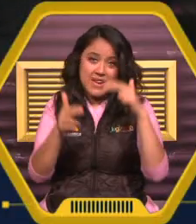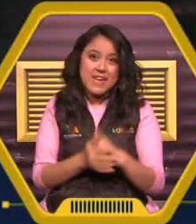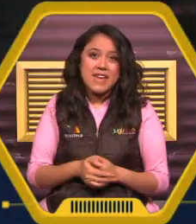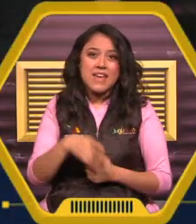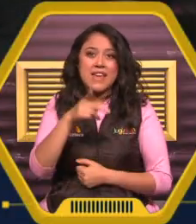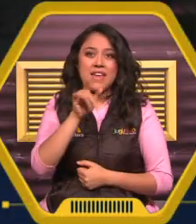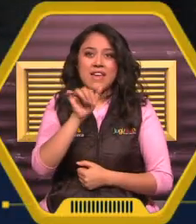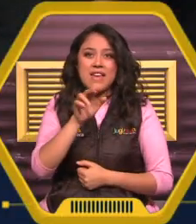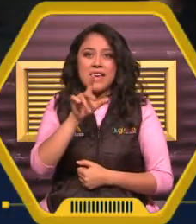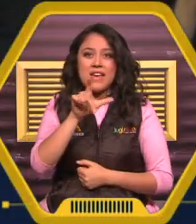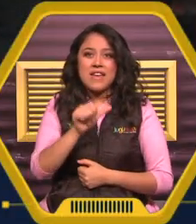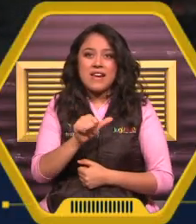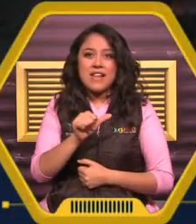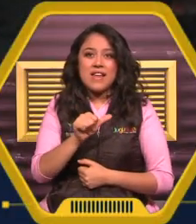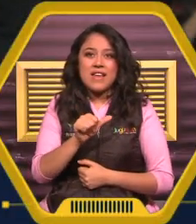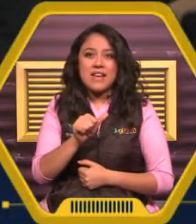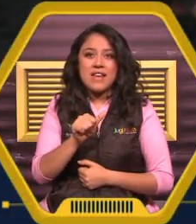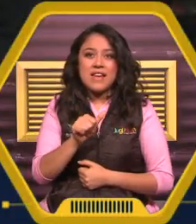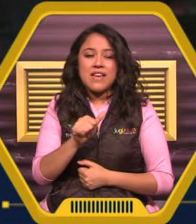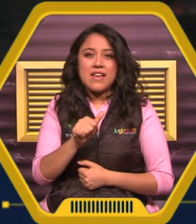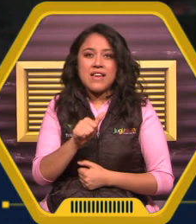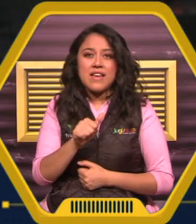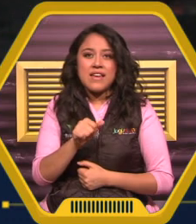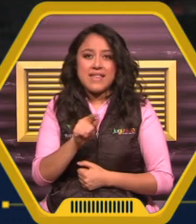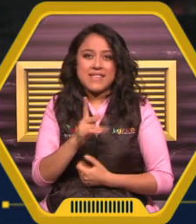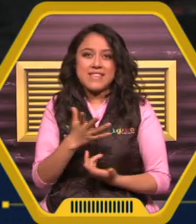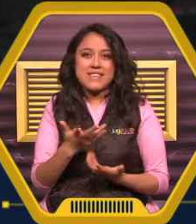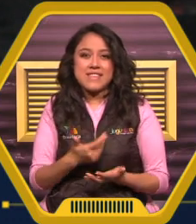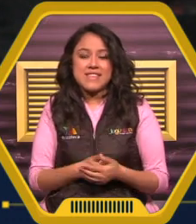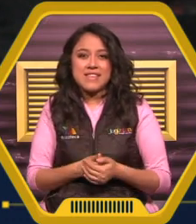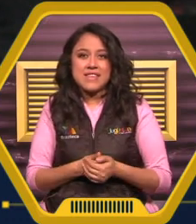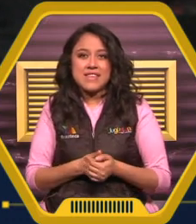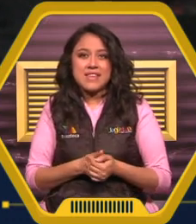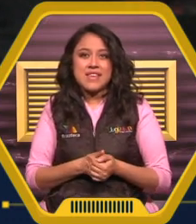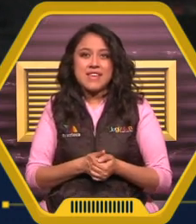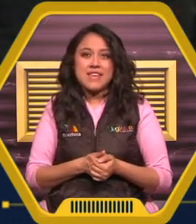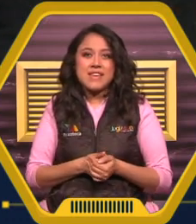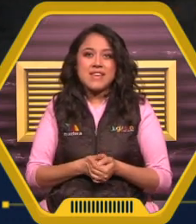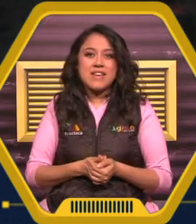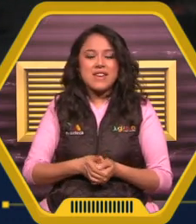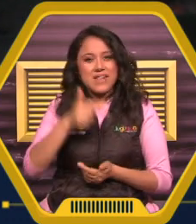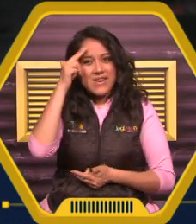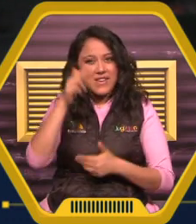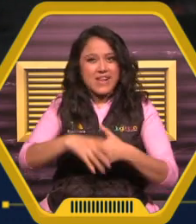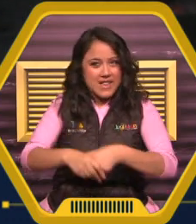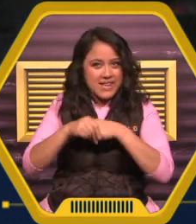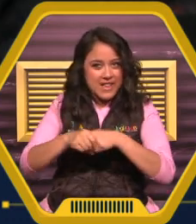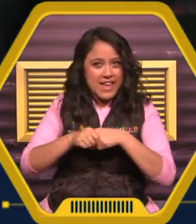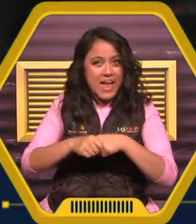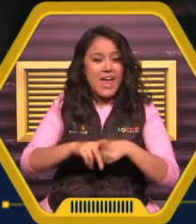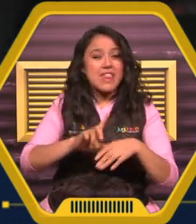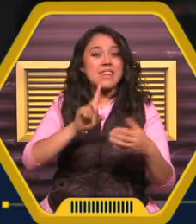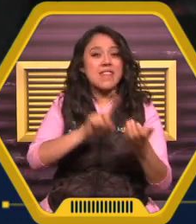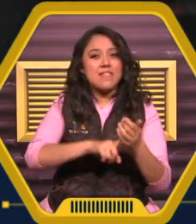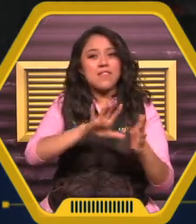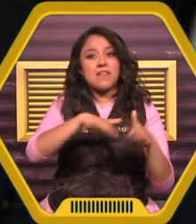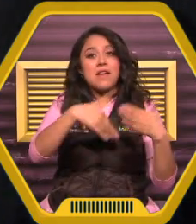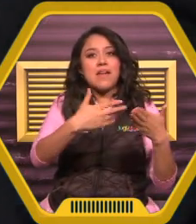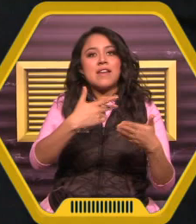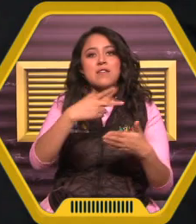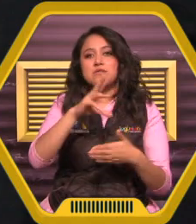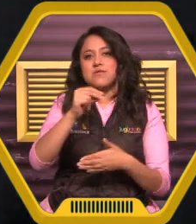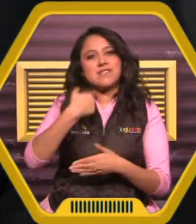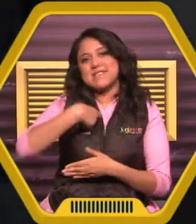Calle. Calle, Calle. ¿Ya estás? Saludos a todos ahí en el foro. Déjenme decirles que no